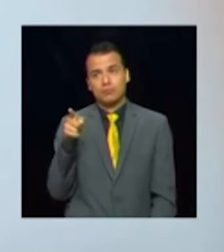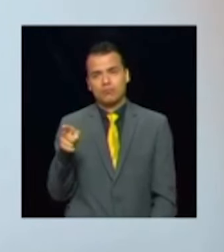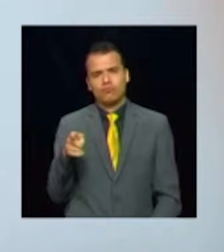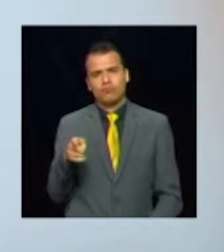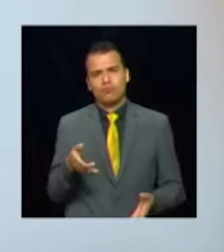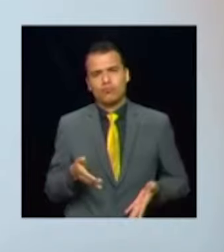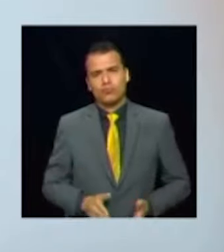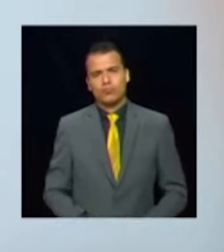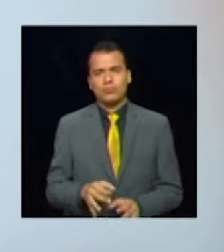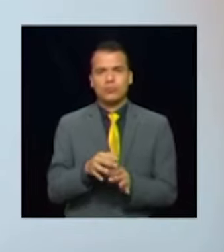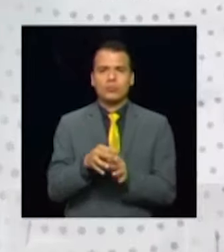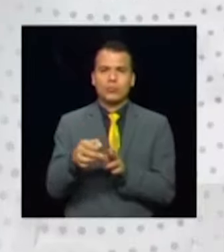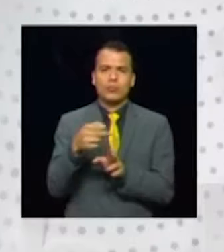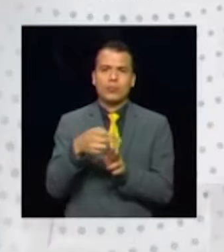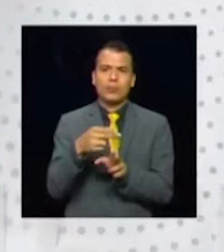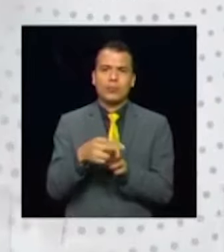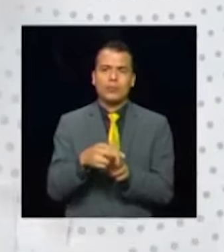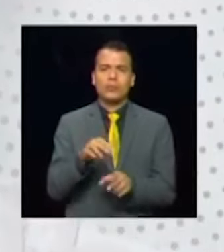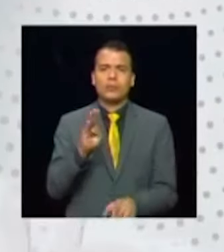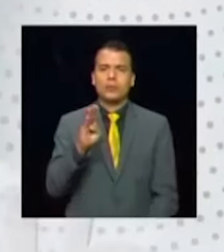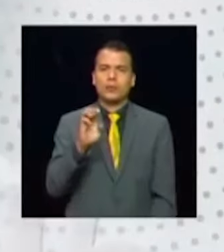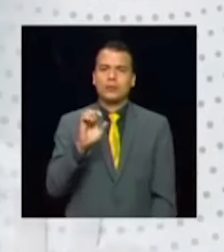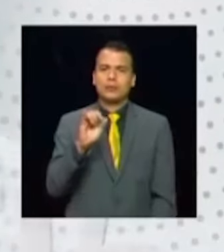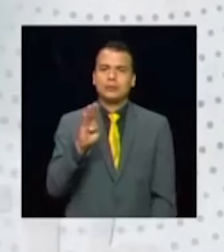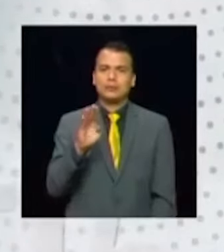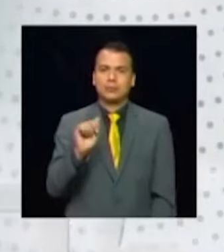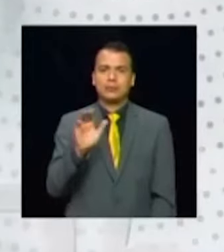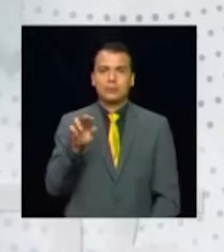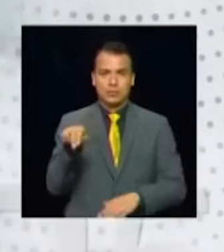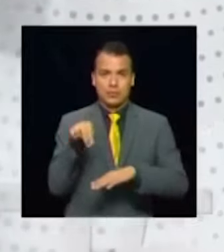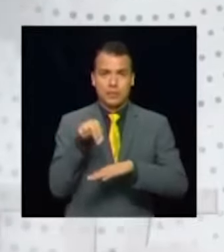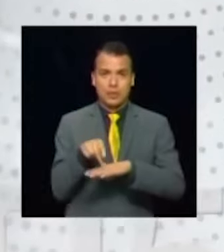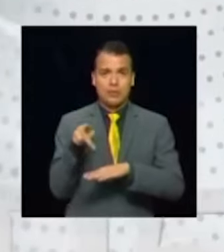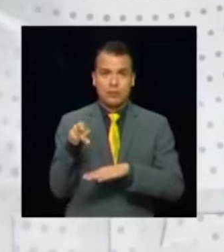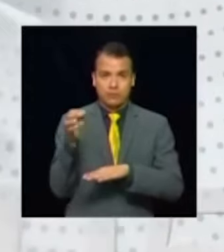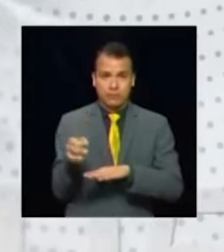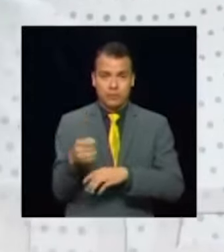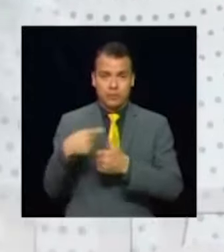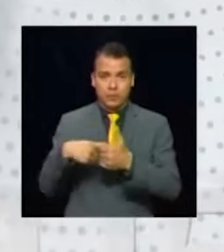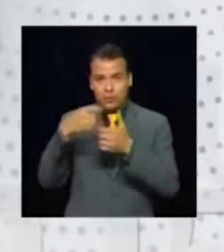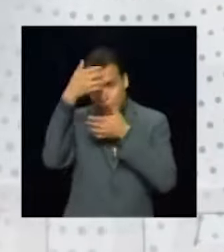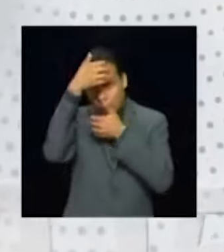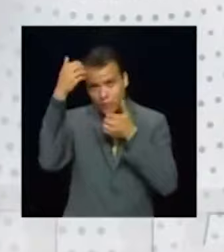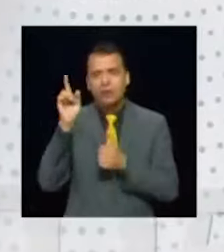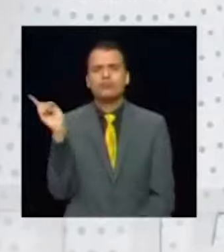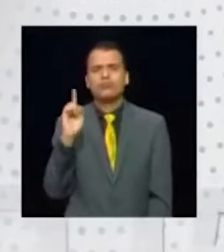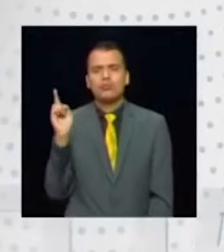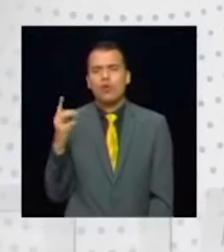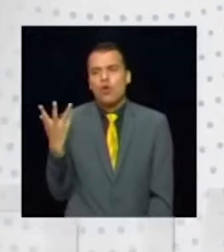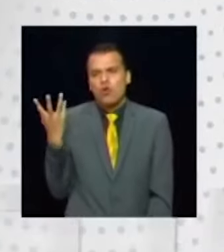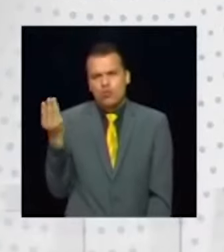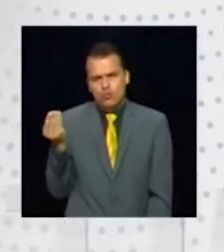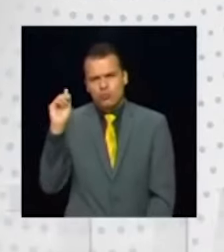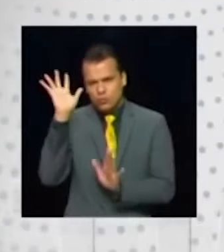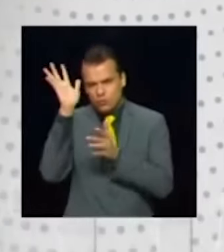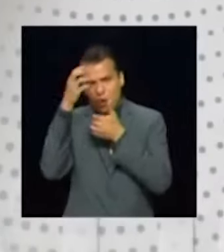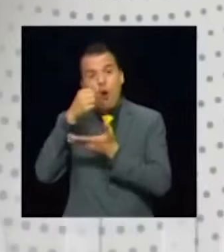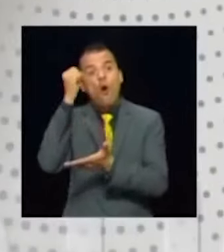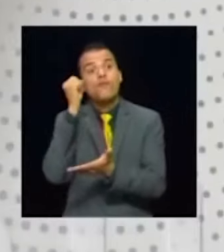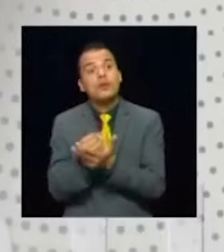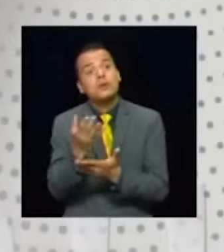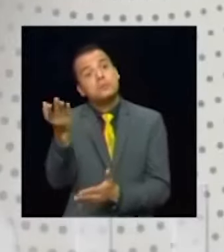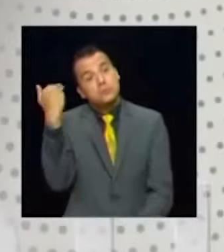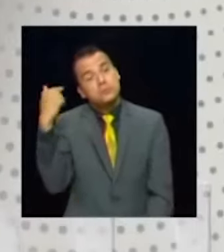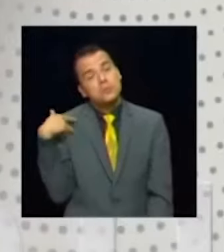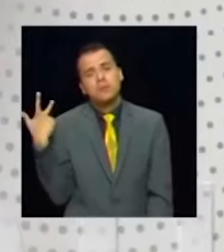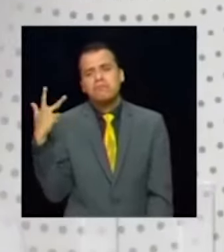del municipio de Leyva, Nariño, quien habría sido obligado a transportar a los subversivos. Los soldados que están ahí fueron emboscados y